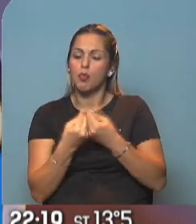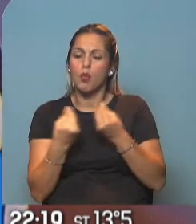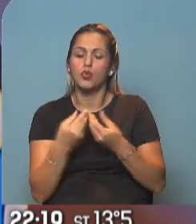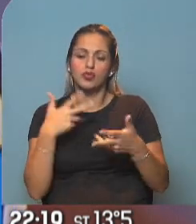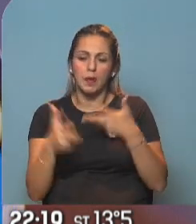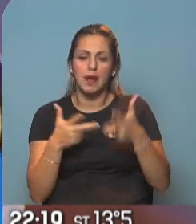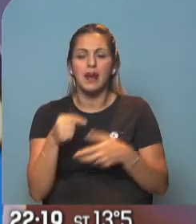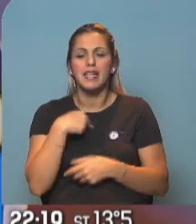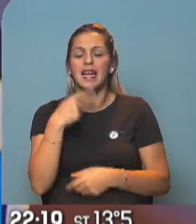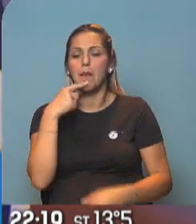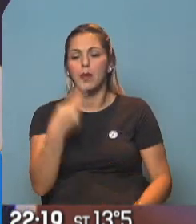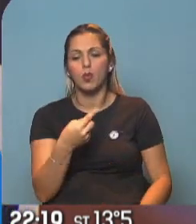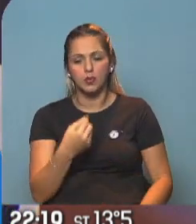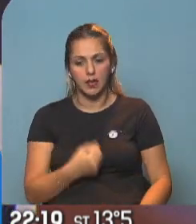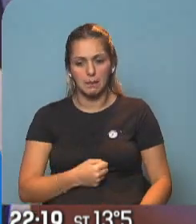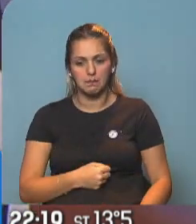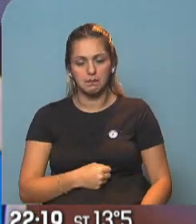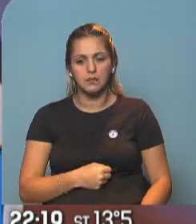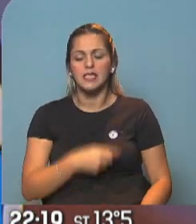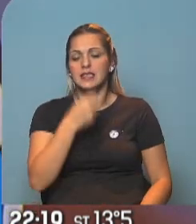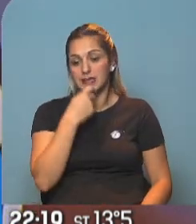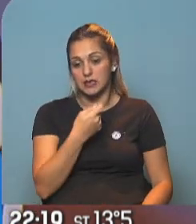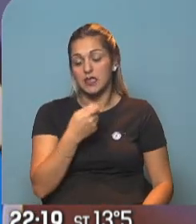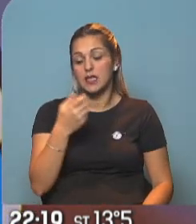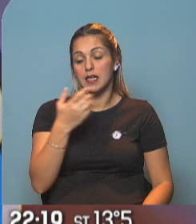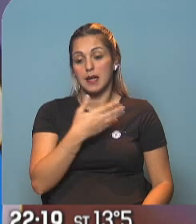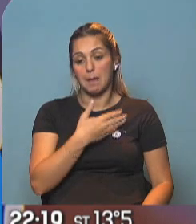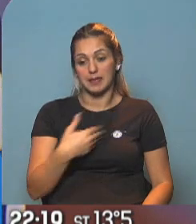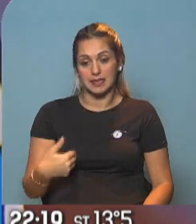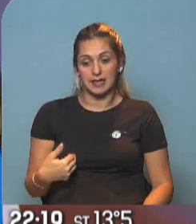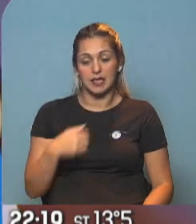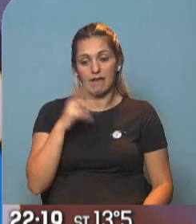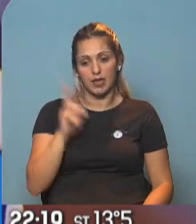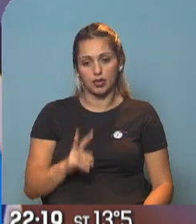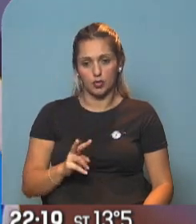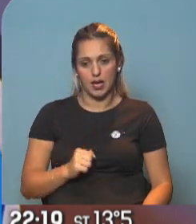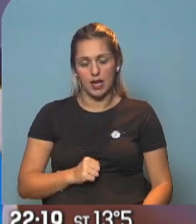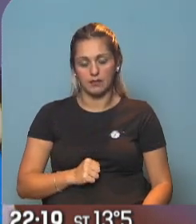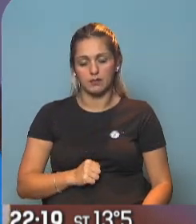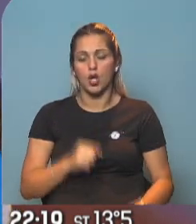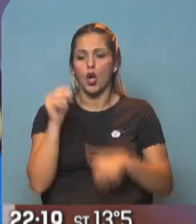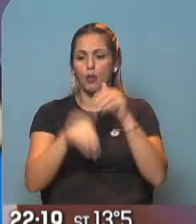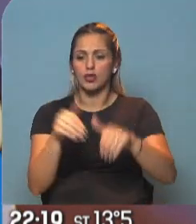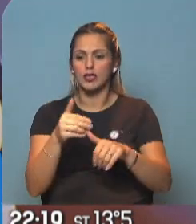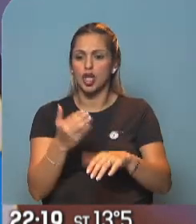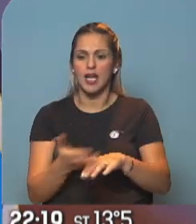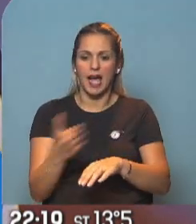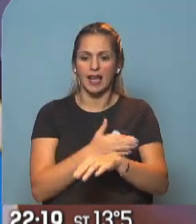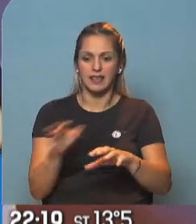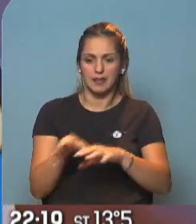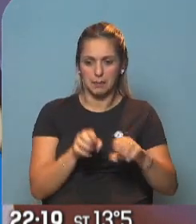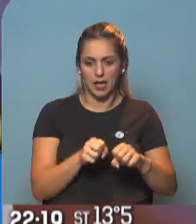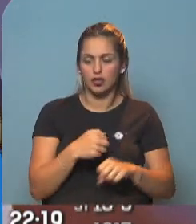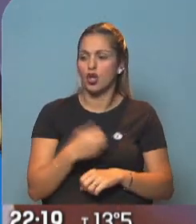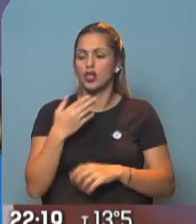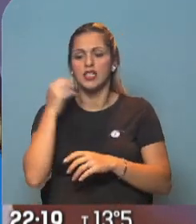y la pregunta es si Maduro adelanta las elecciones, si Maduro llama a los embajadores europeos